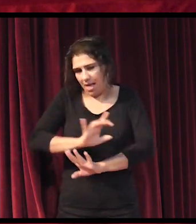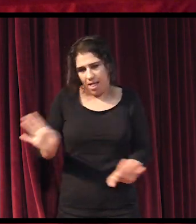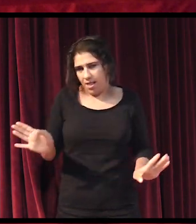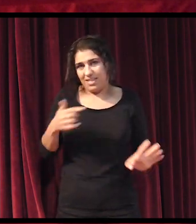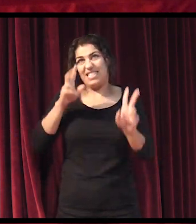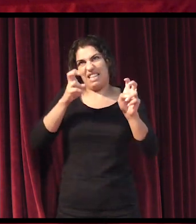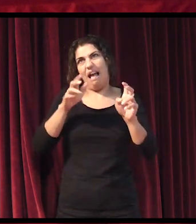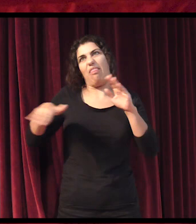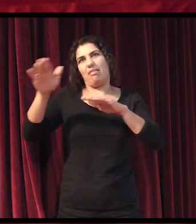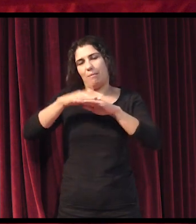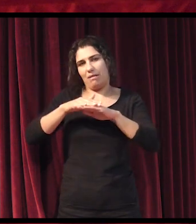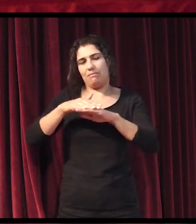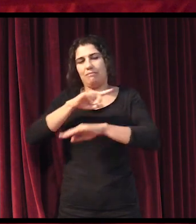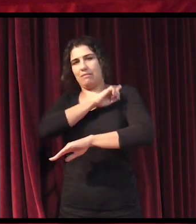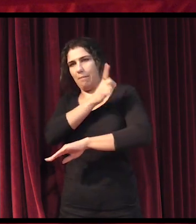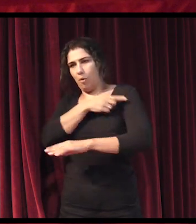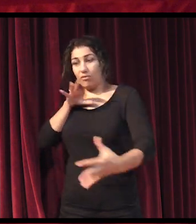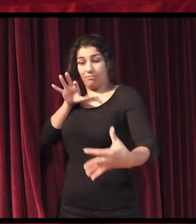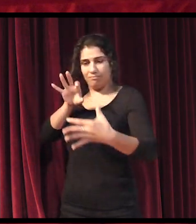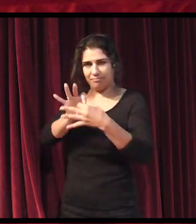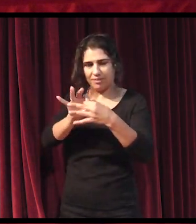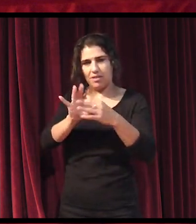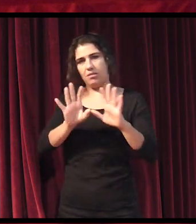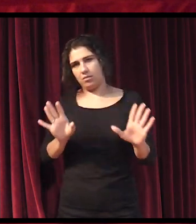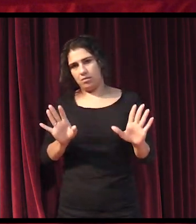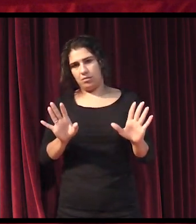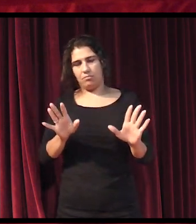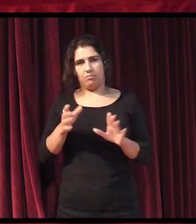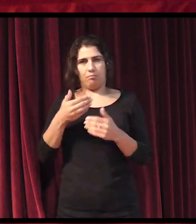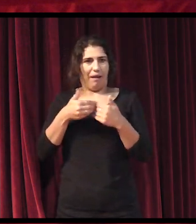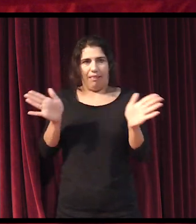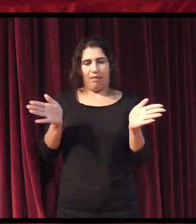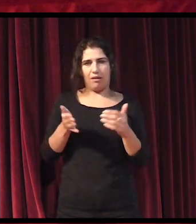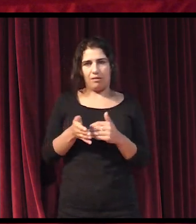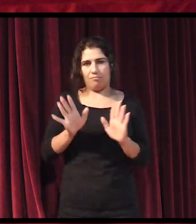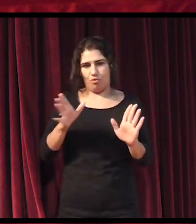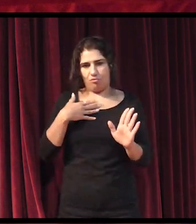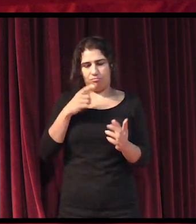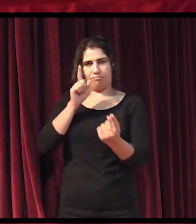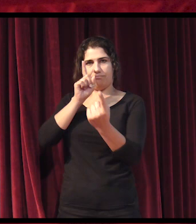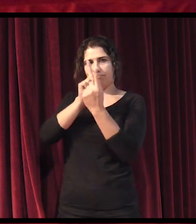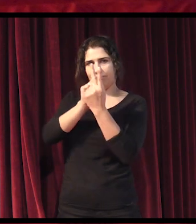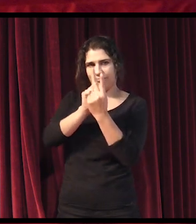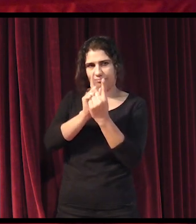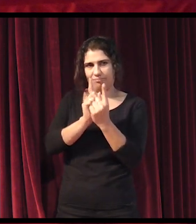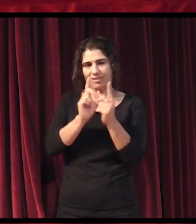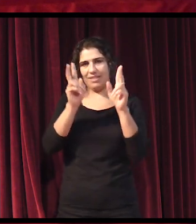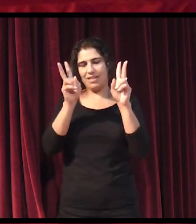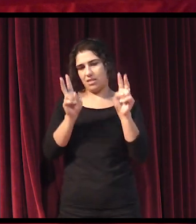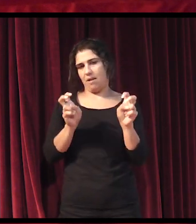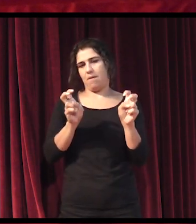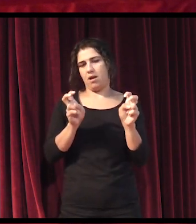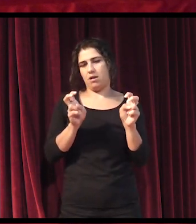grande. Planteo, si existe la posibilidad, porque evidentemente con estructuras patriarcales hablar frente a frente es bastante complicado. Creo que